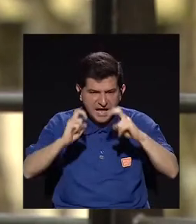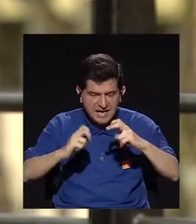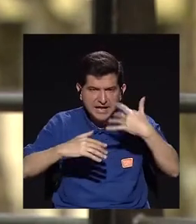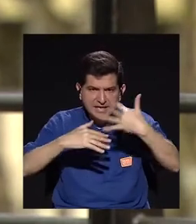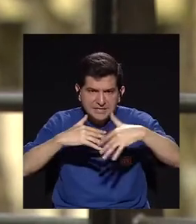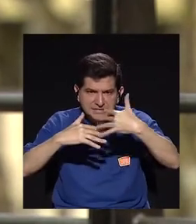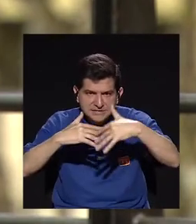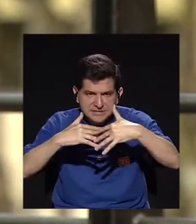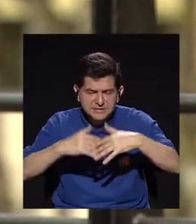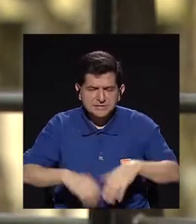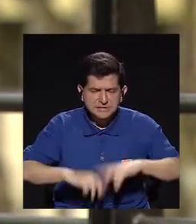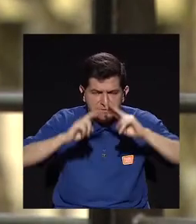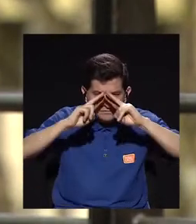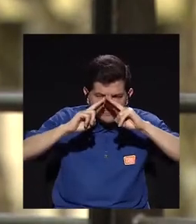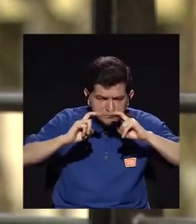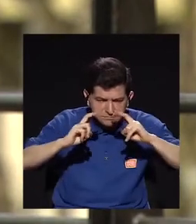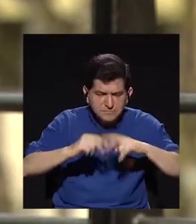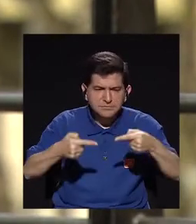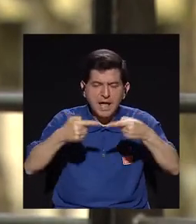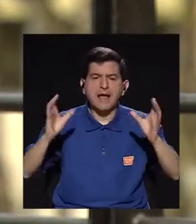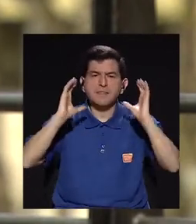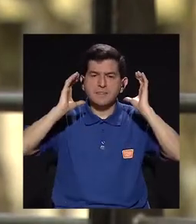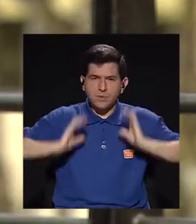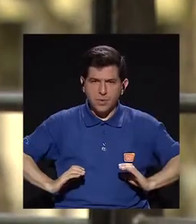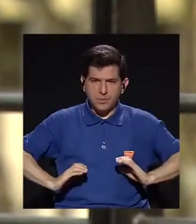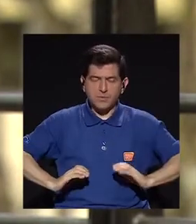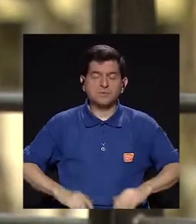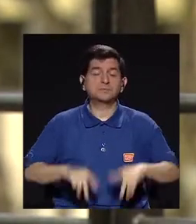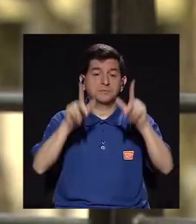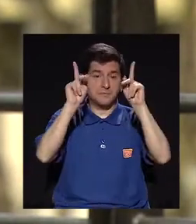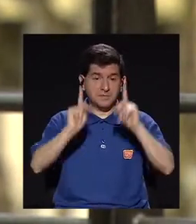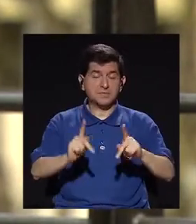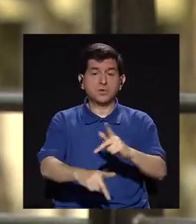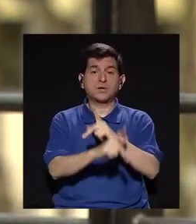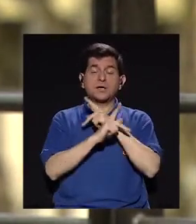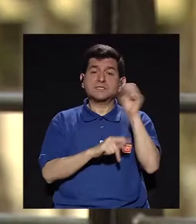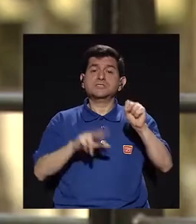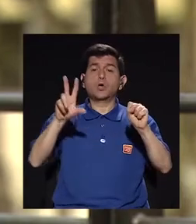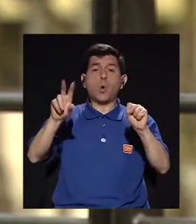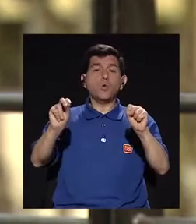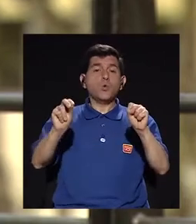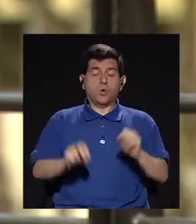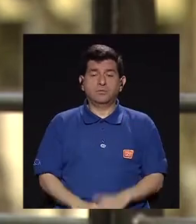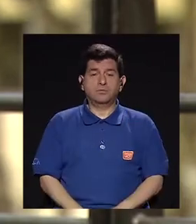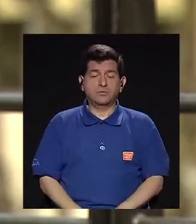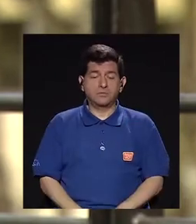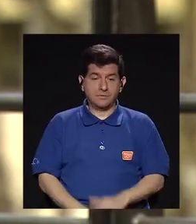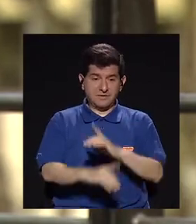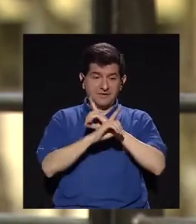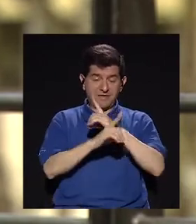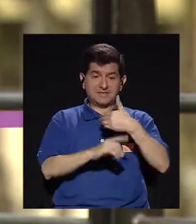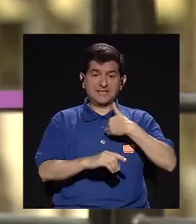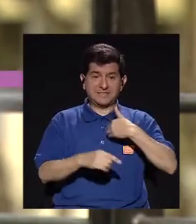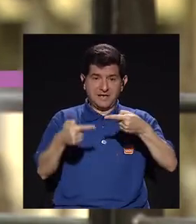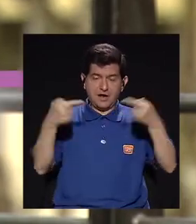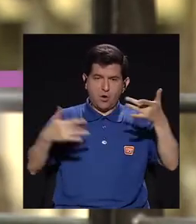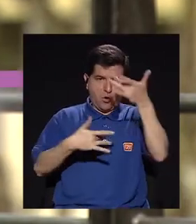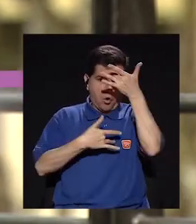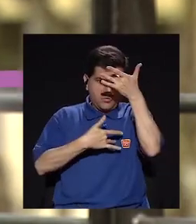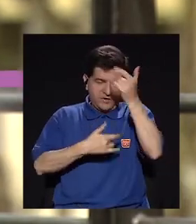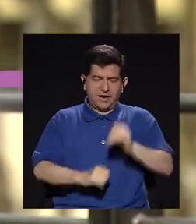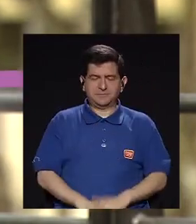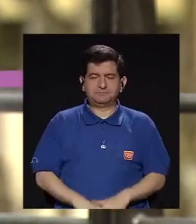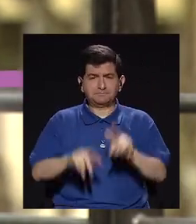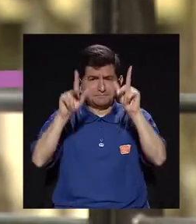examen de sangre para medir cómo están los anticuerpos y ver si la persona está protegida o no contra la enfermedad. De todas